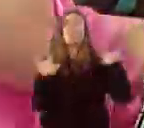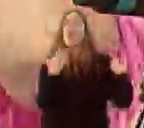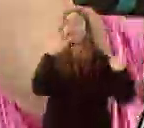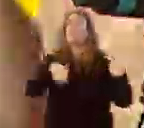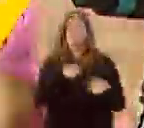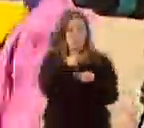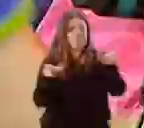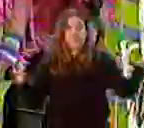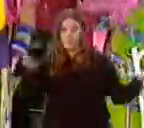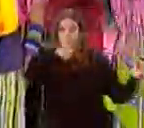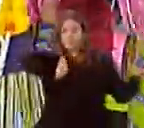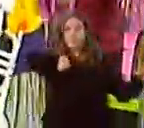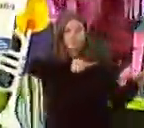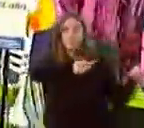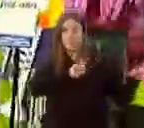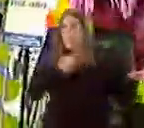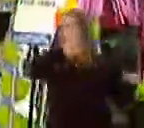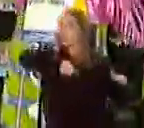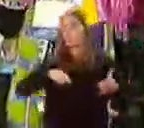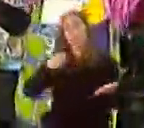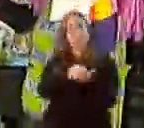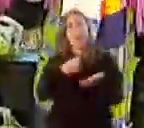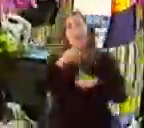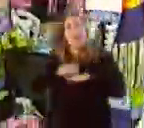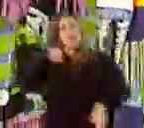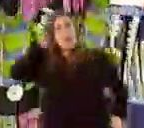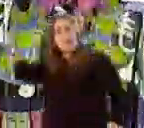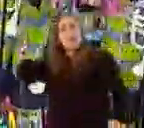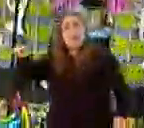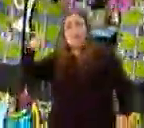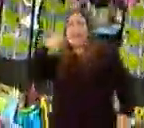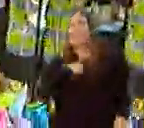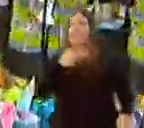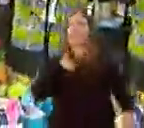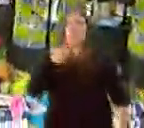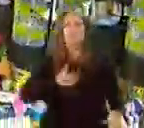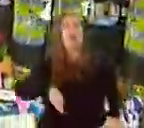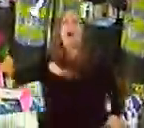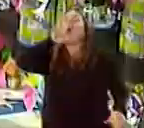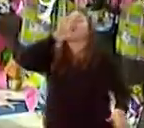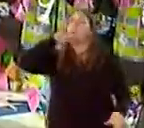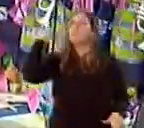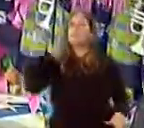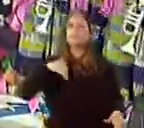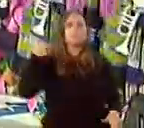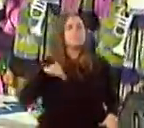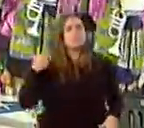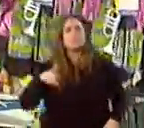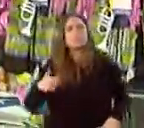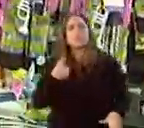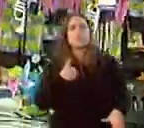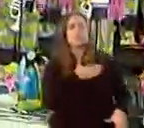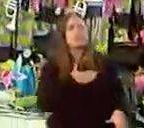a los yaquis de toda lombriz a la espera con ellos